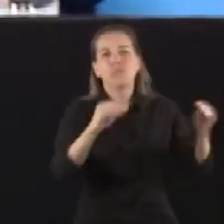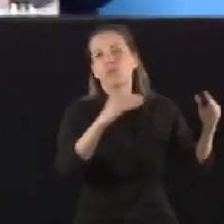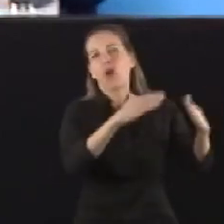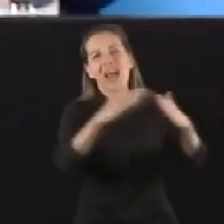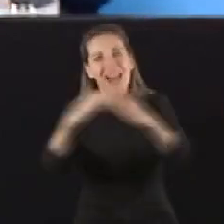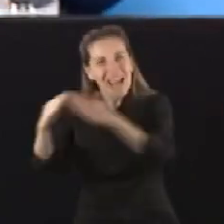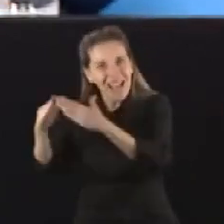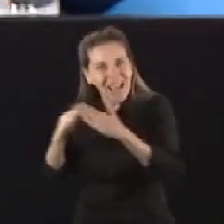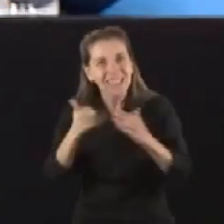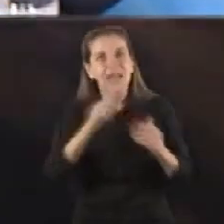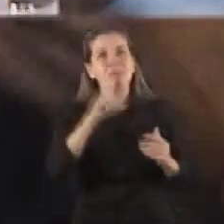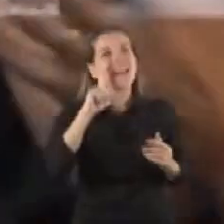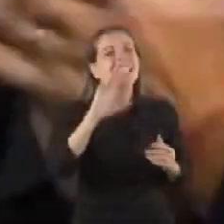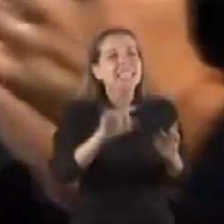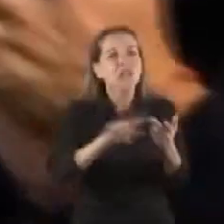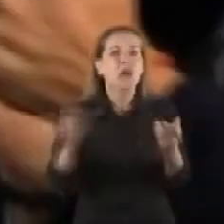van a tener derechos.